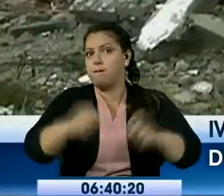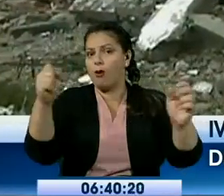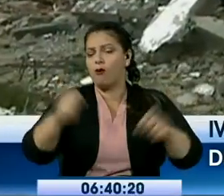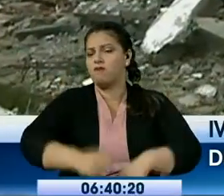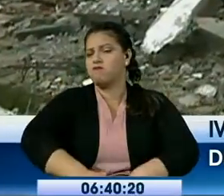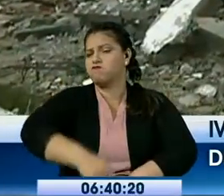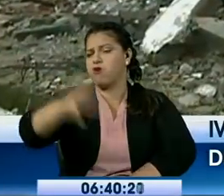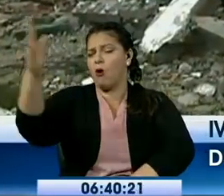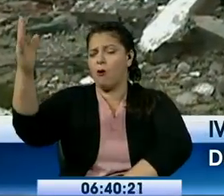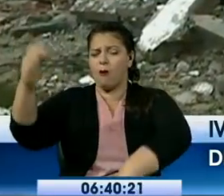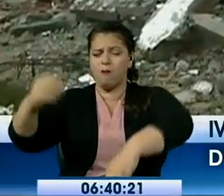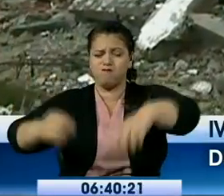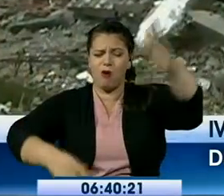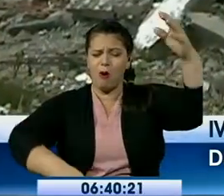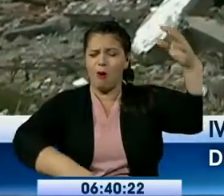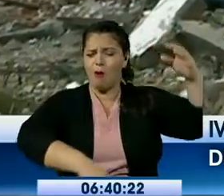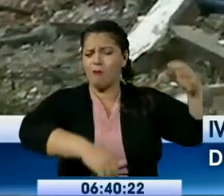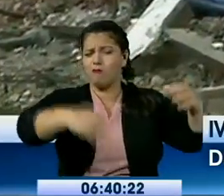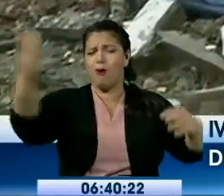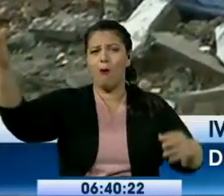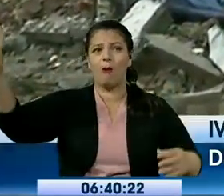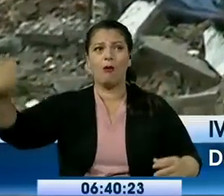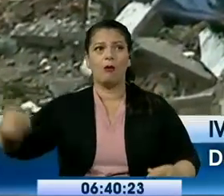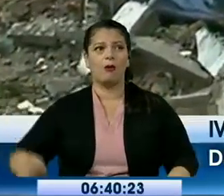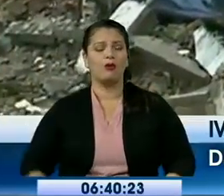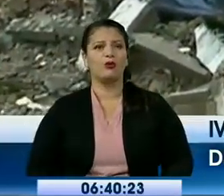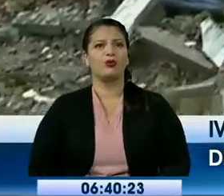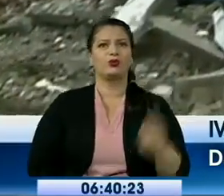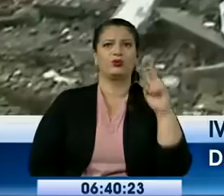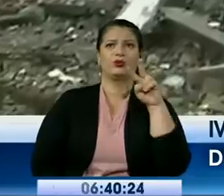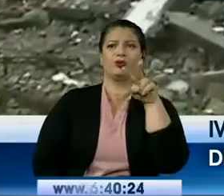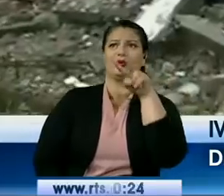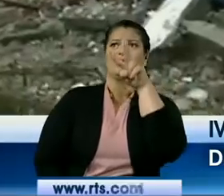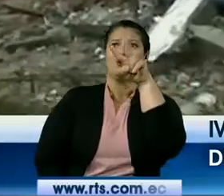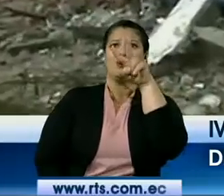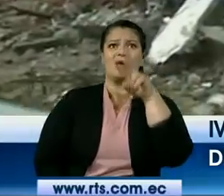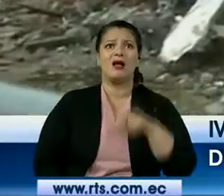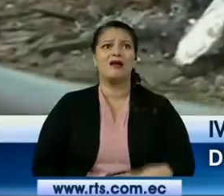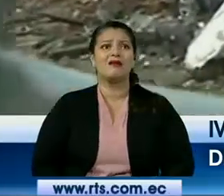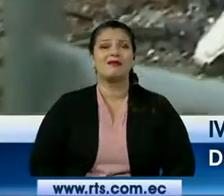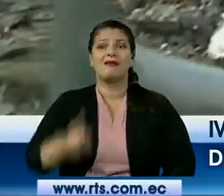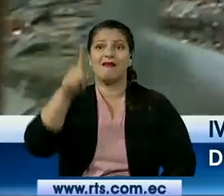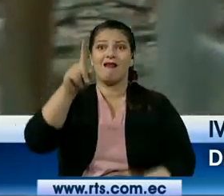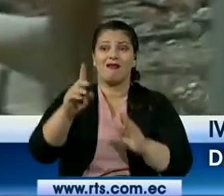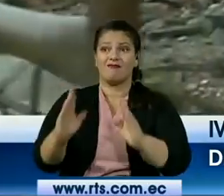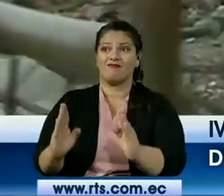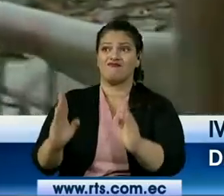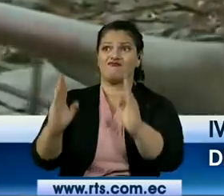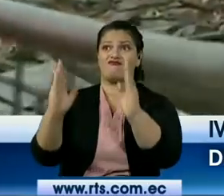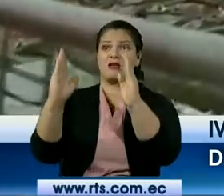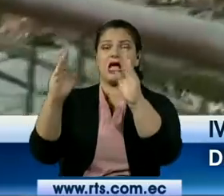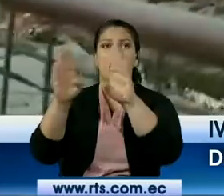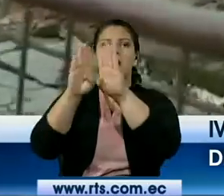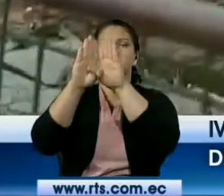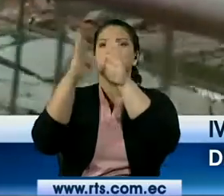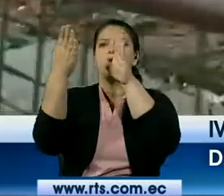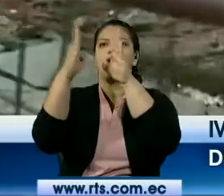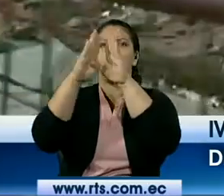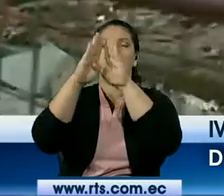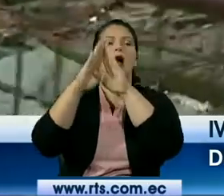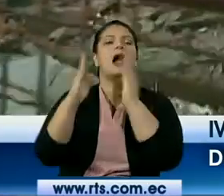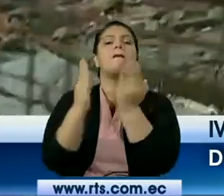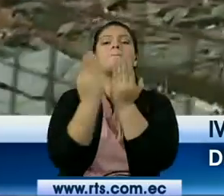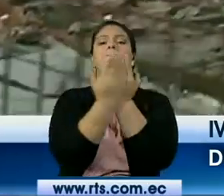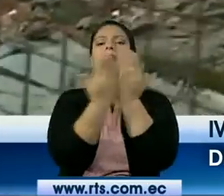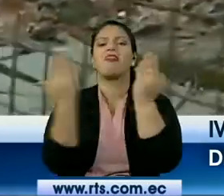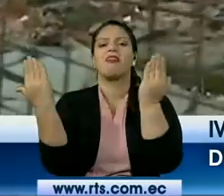medio de lo que era los ventanales de este edificio de la policía. donde, según las autoridades nos